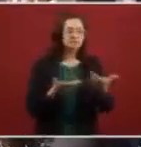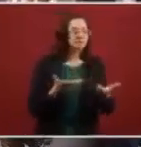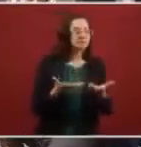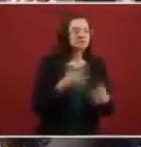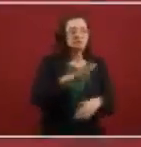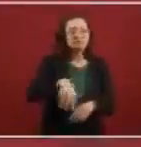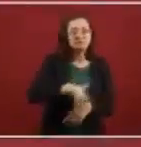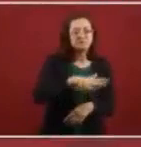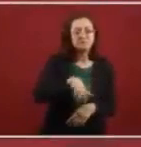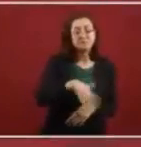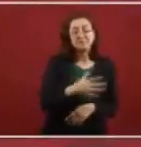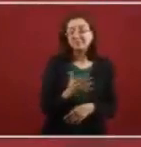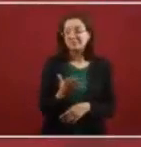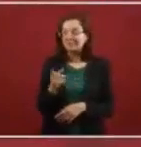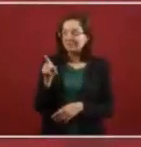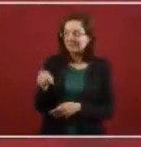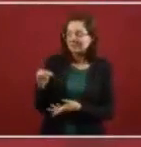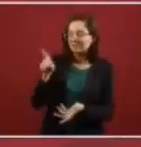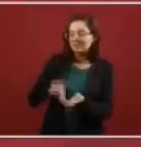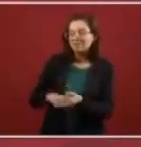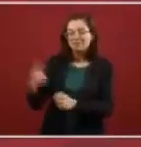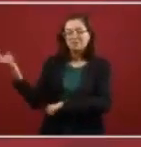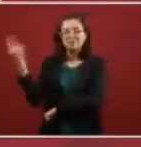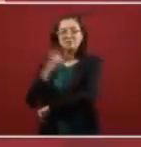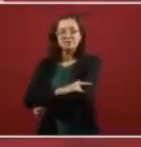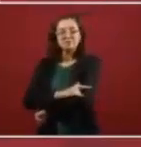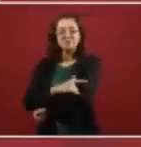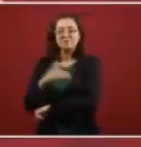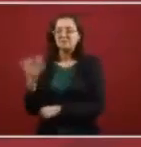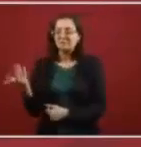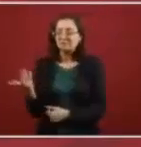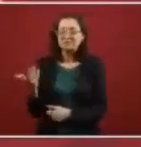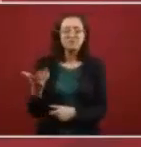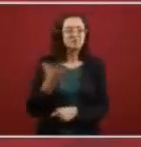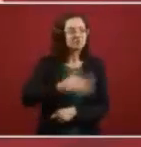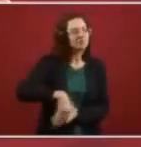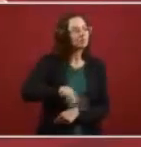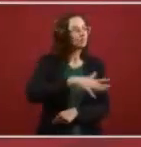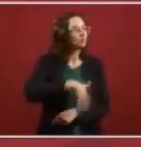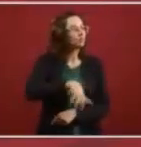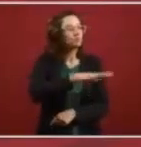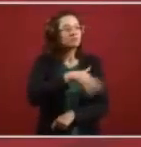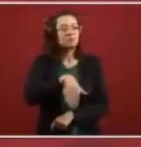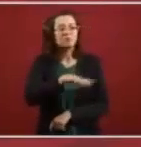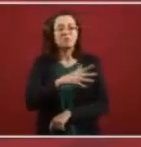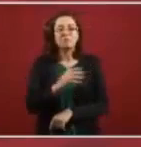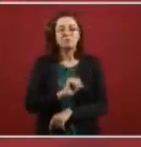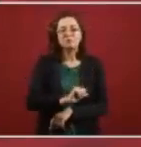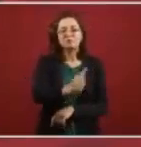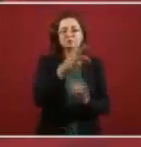en el propio aeropuerto ya estando evo morales- a bordo de la aeronave de la fuerza aérea de méxico